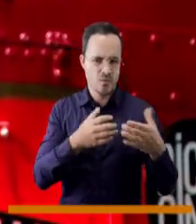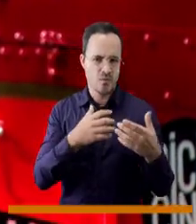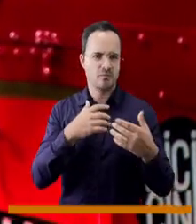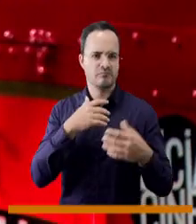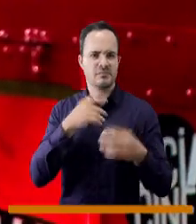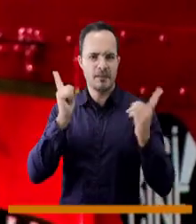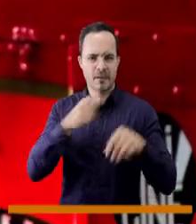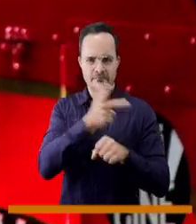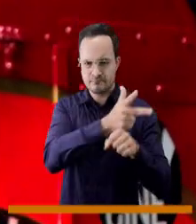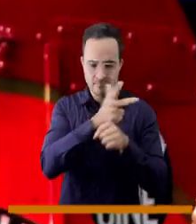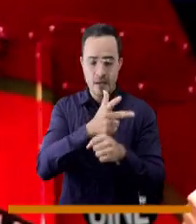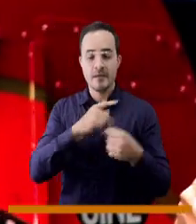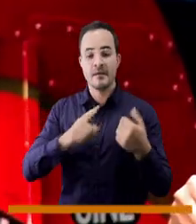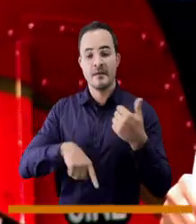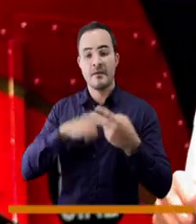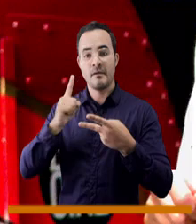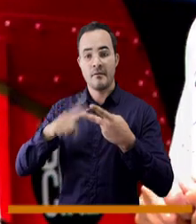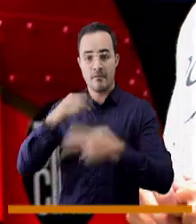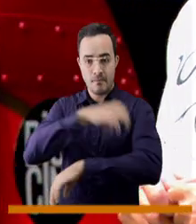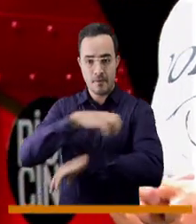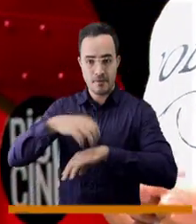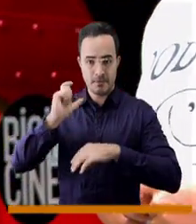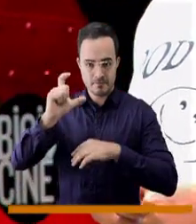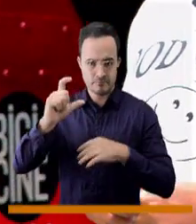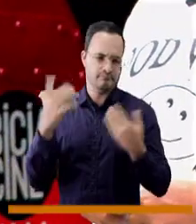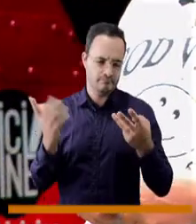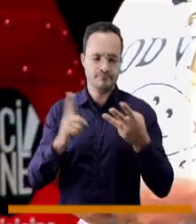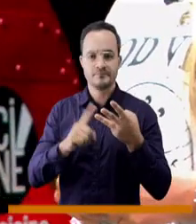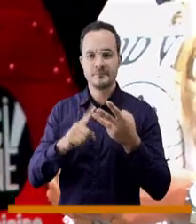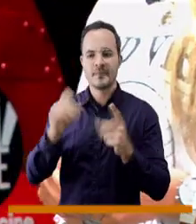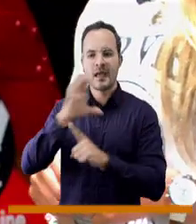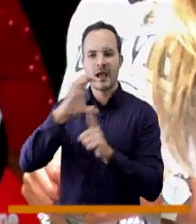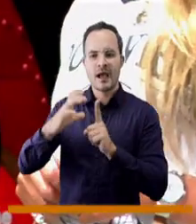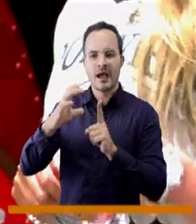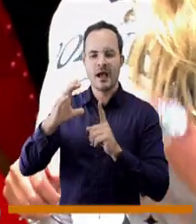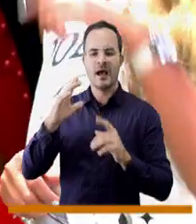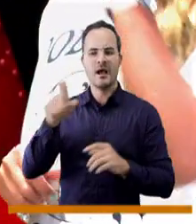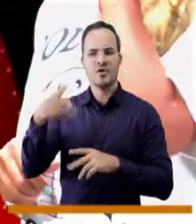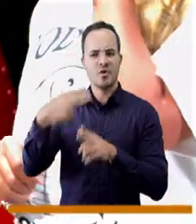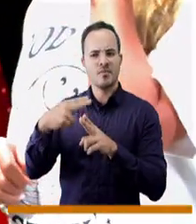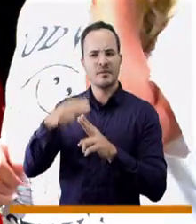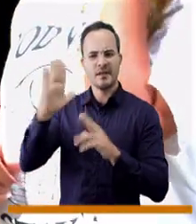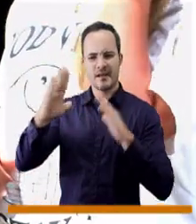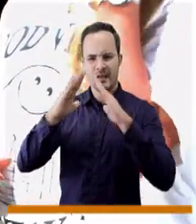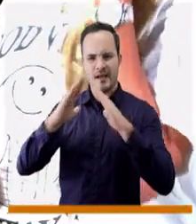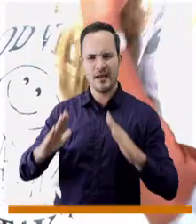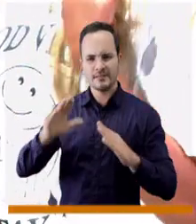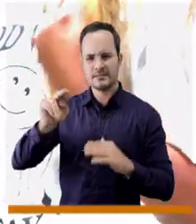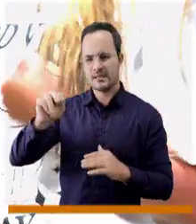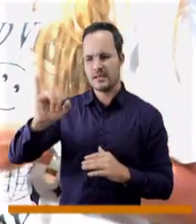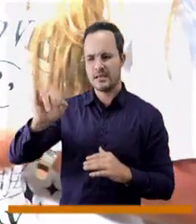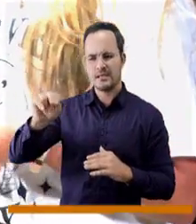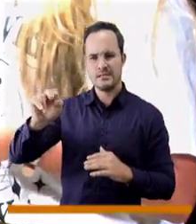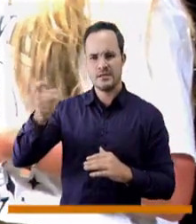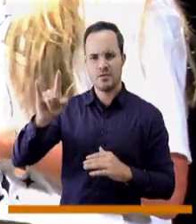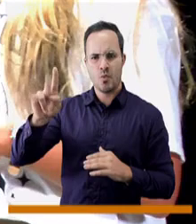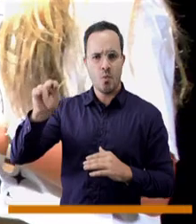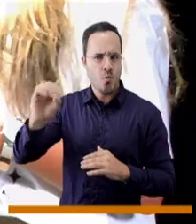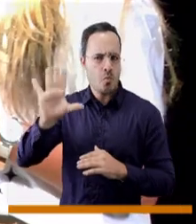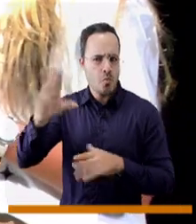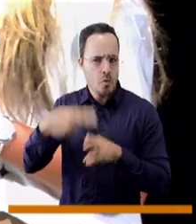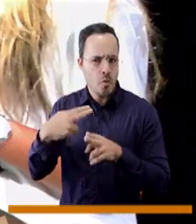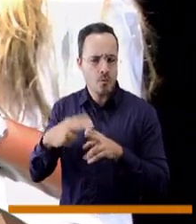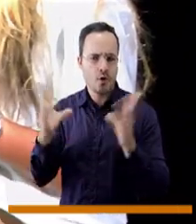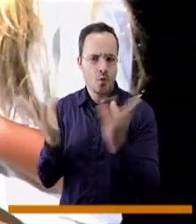el Parque Explora nos ayuda mucho, Casa Ninguno, que es un centro cultural aquí en el poblado, que hace parte, pues, o